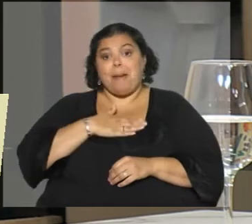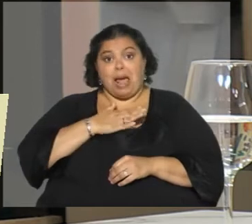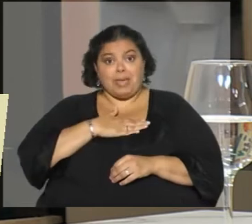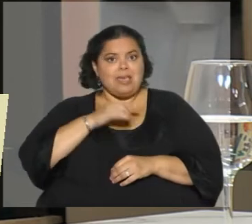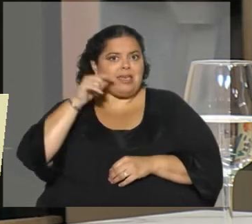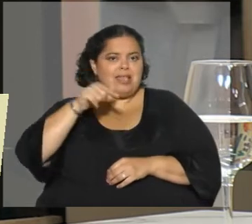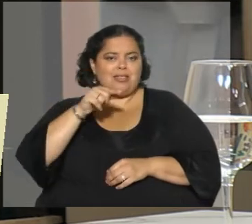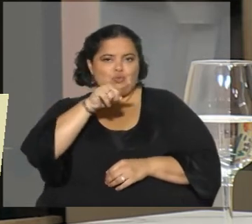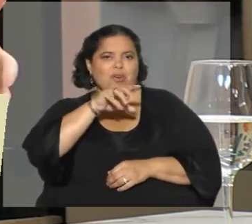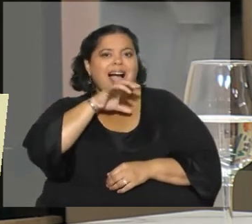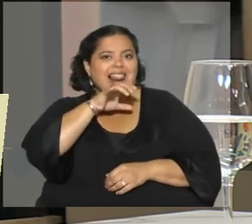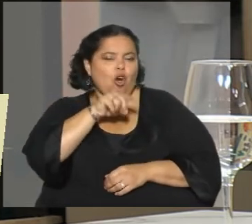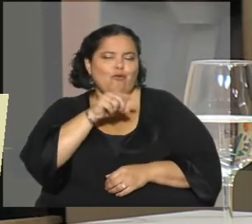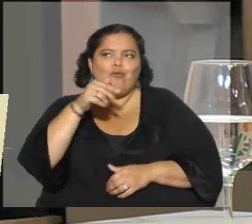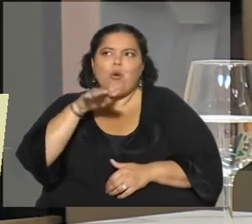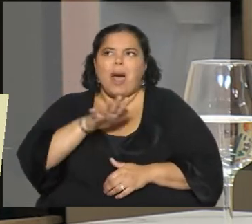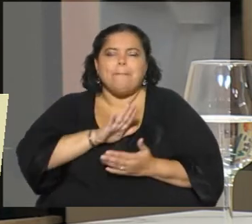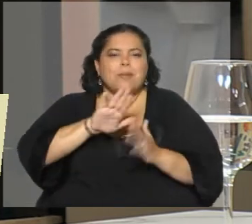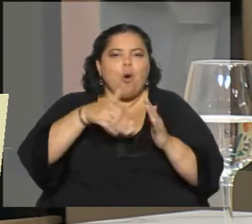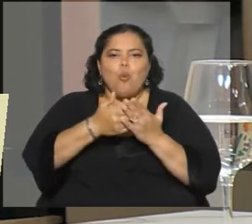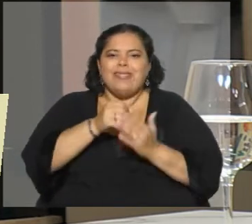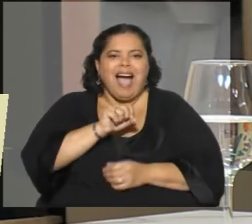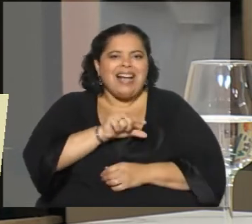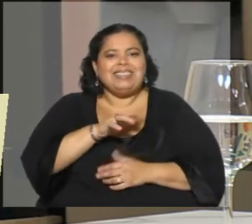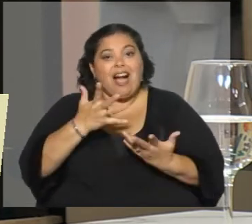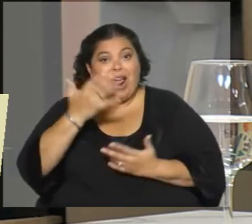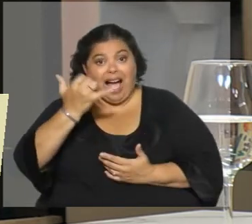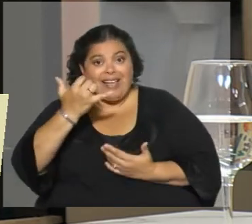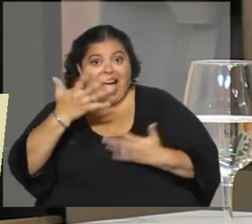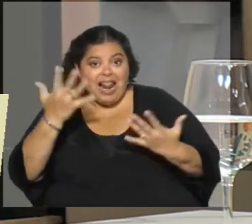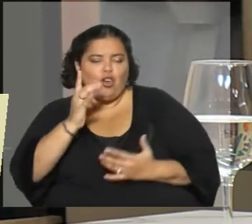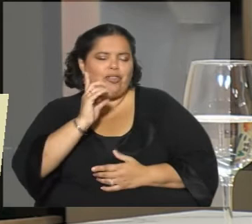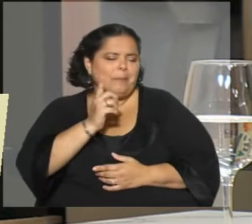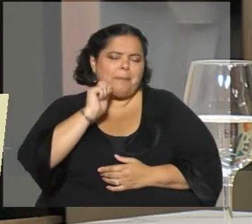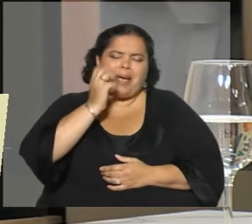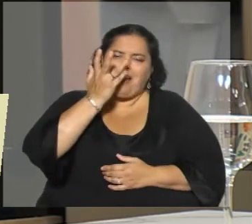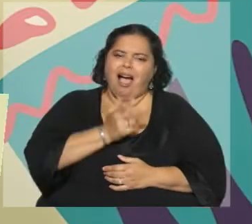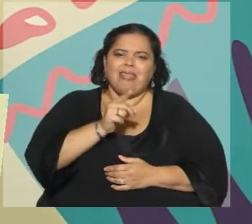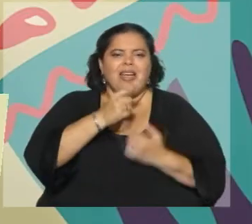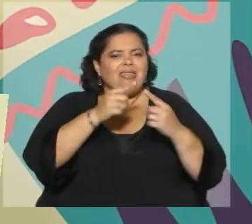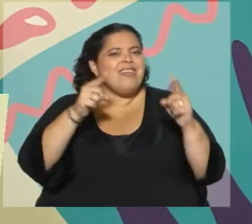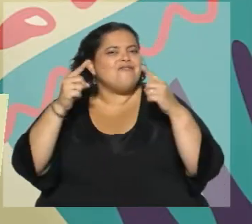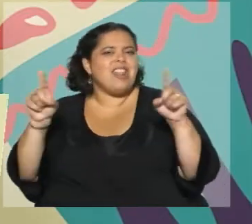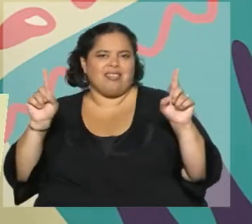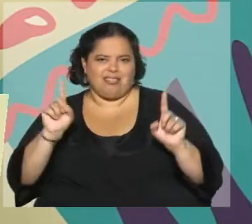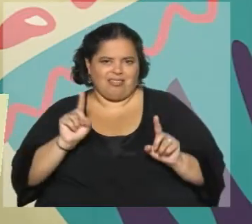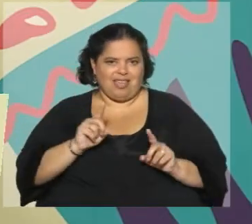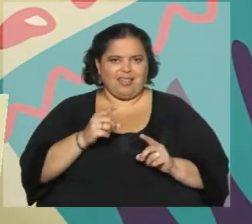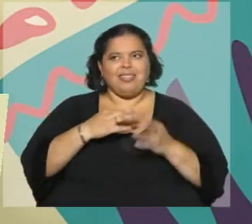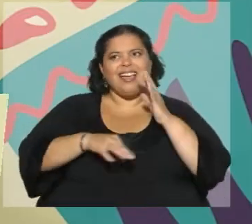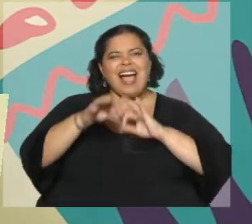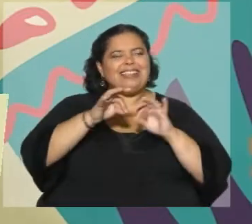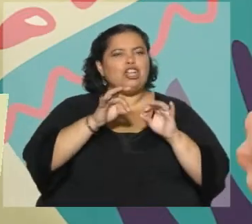ficción es fácil y ahora hay algo me parece fascinante que éste no fue abrir el abanico es que son propuestas nuevas para mí también